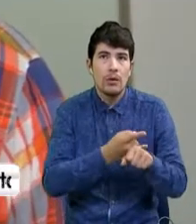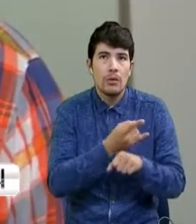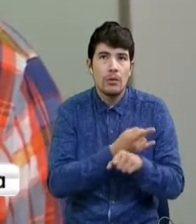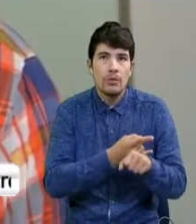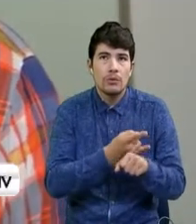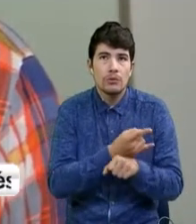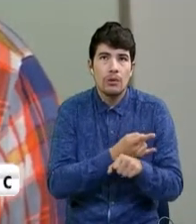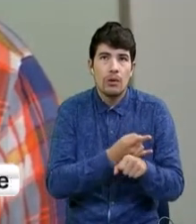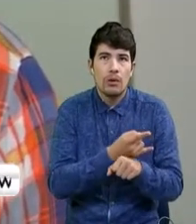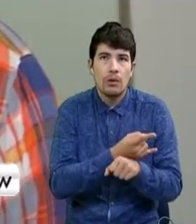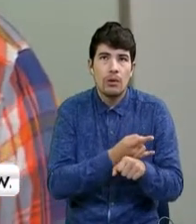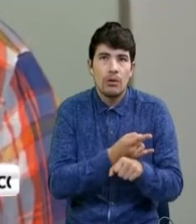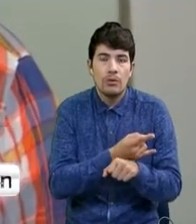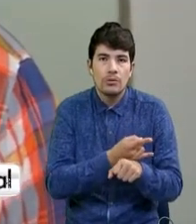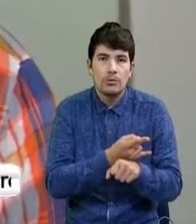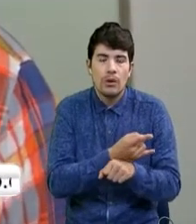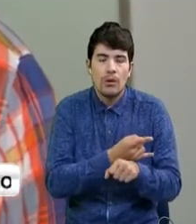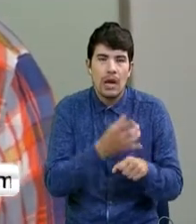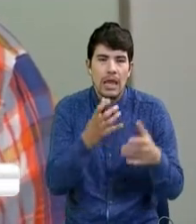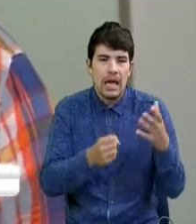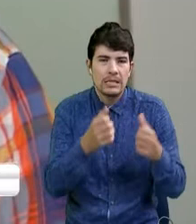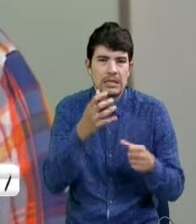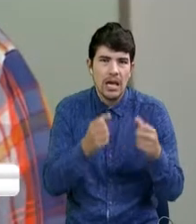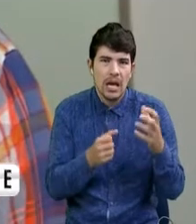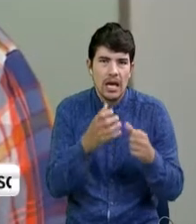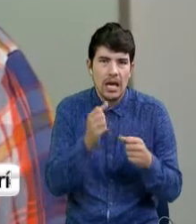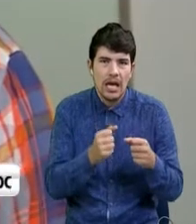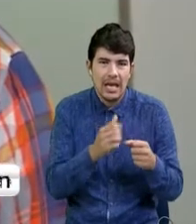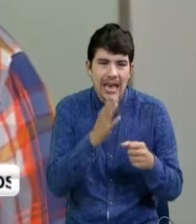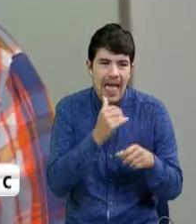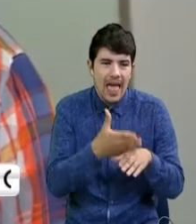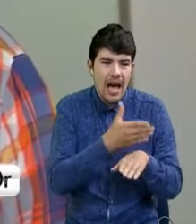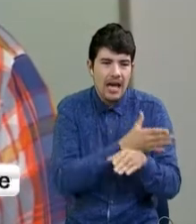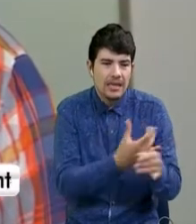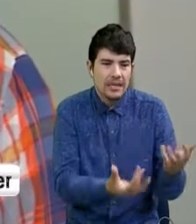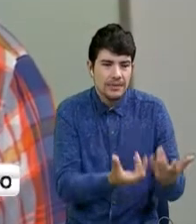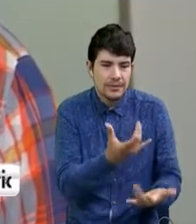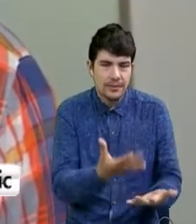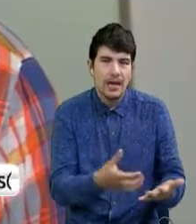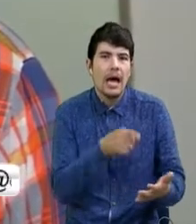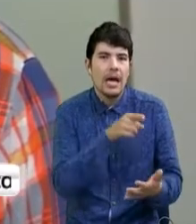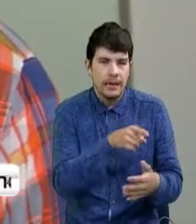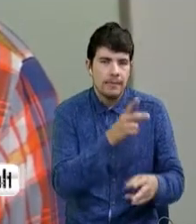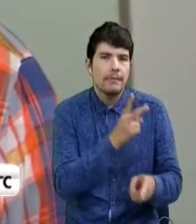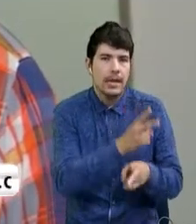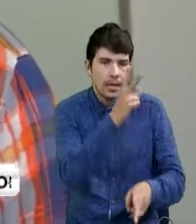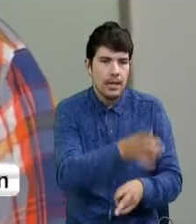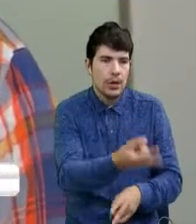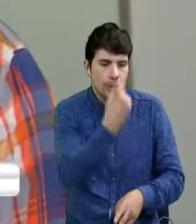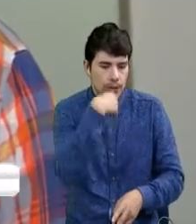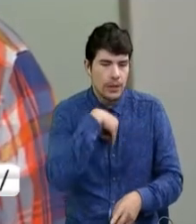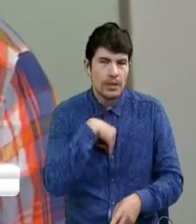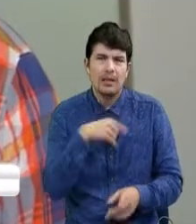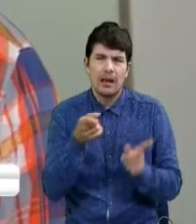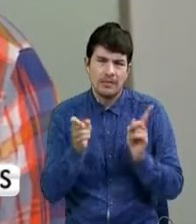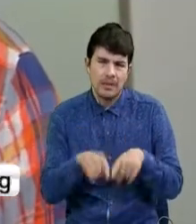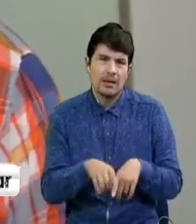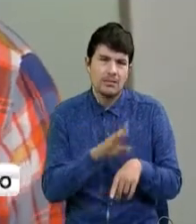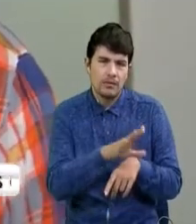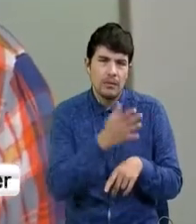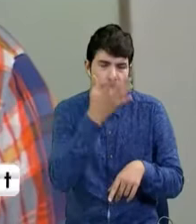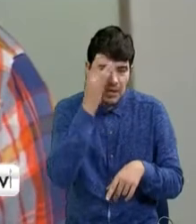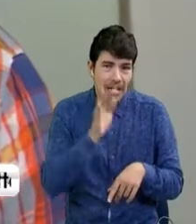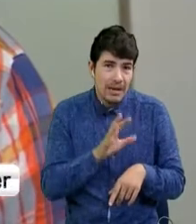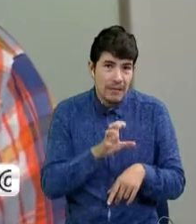cruda, leche no pasteurizada o cocida. Sin embargo, el riesgo también es muy bajo debido a que el virus